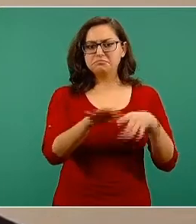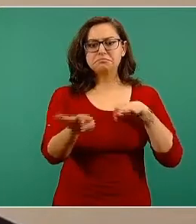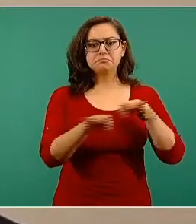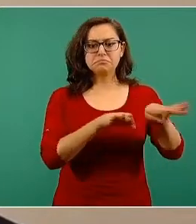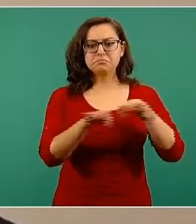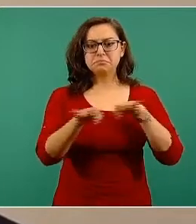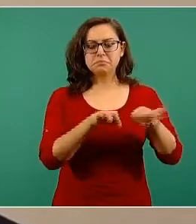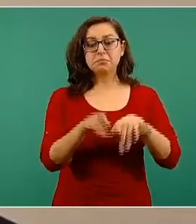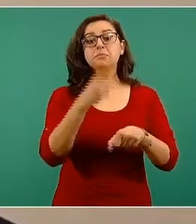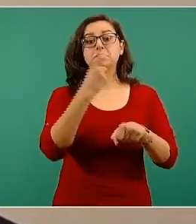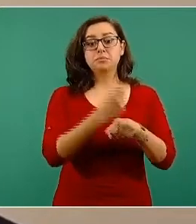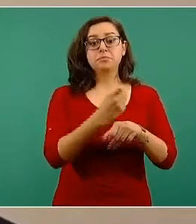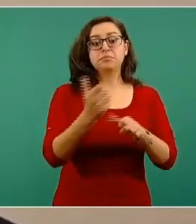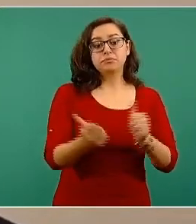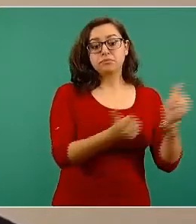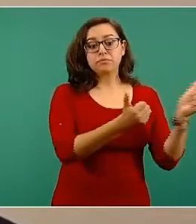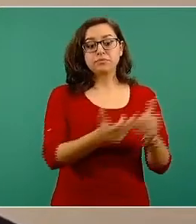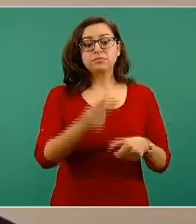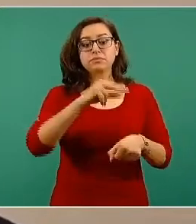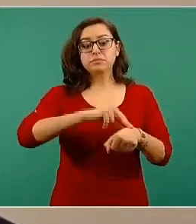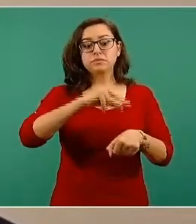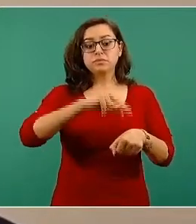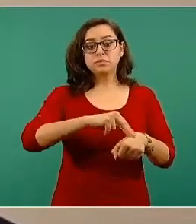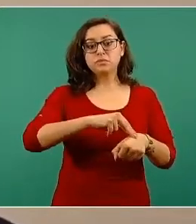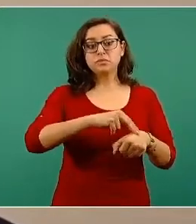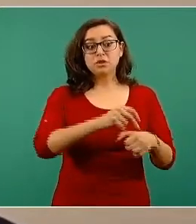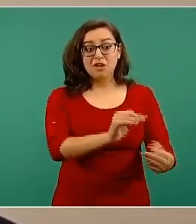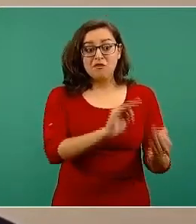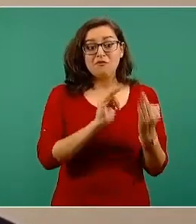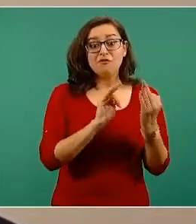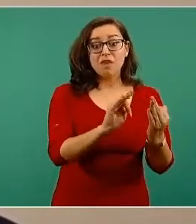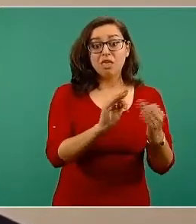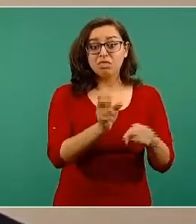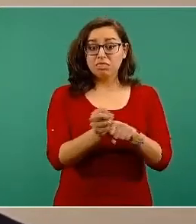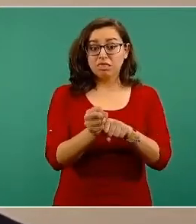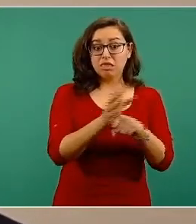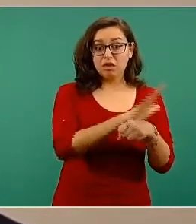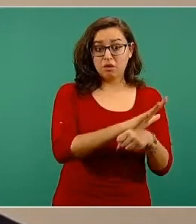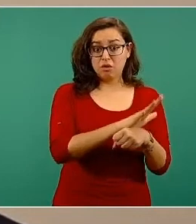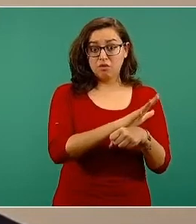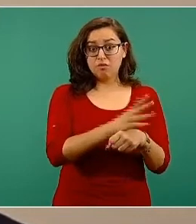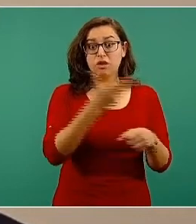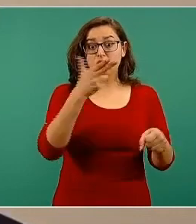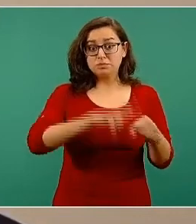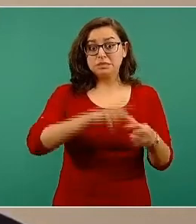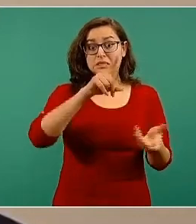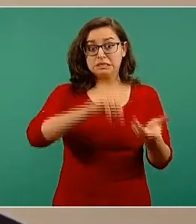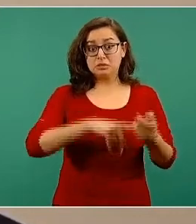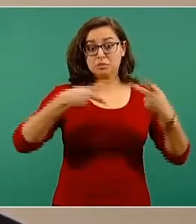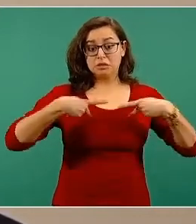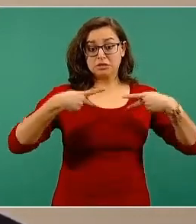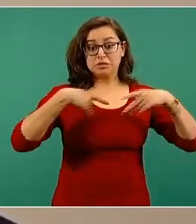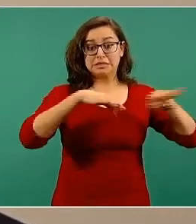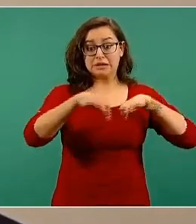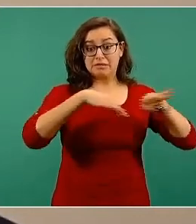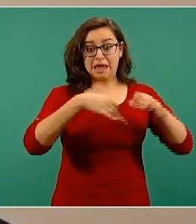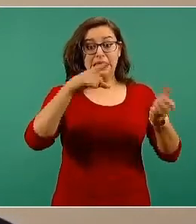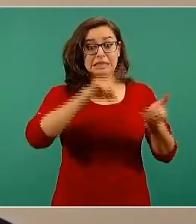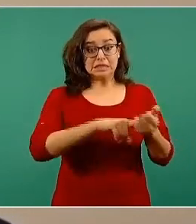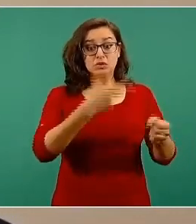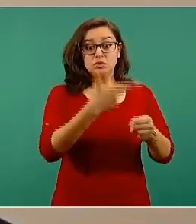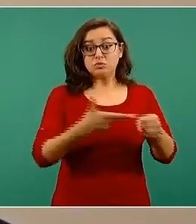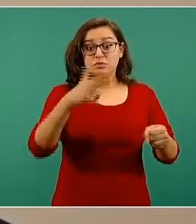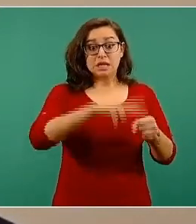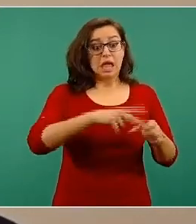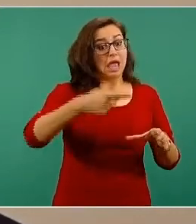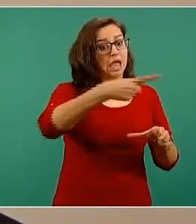al personal de primera línea. Recuerden que este es el primer grupo y el más prioritario dentro de toda